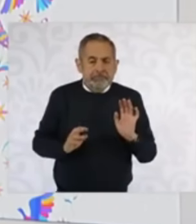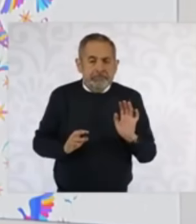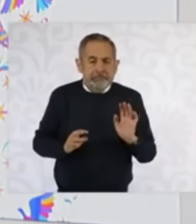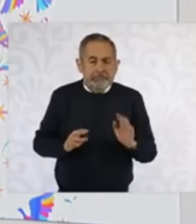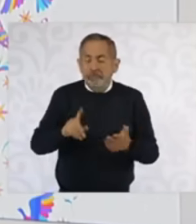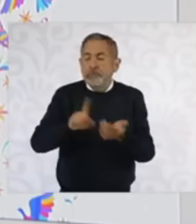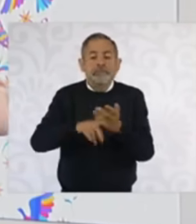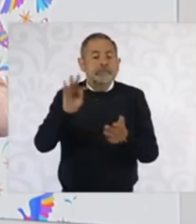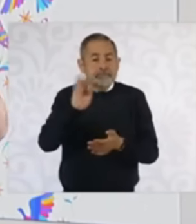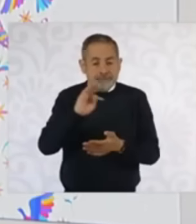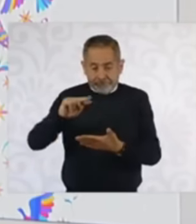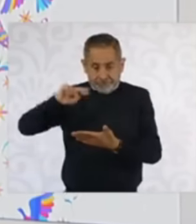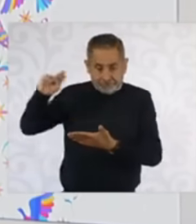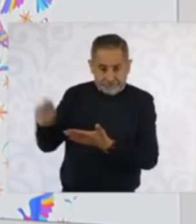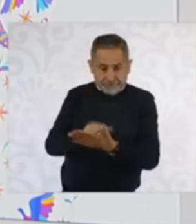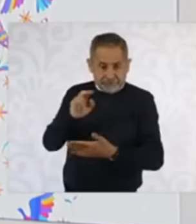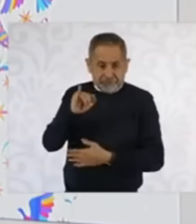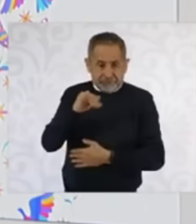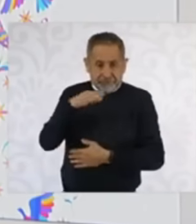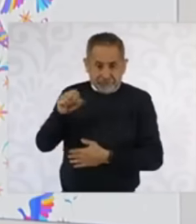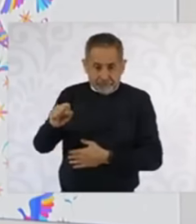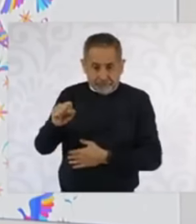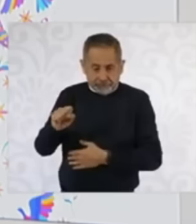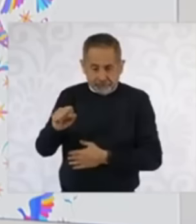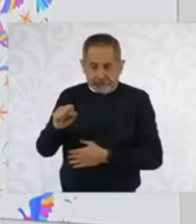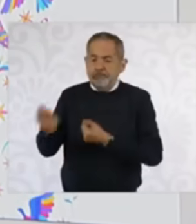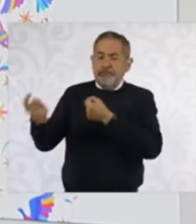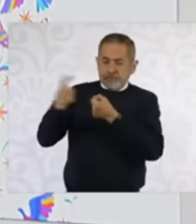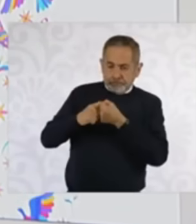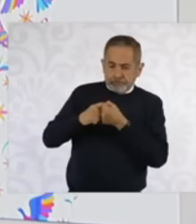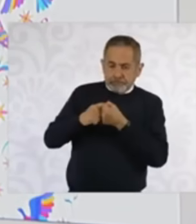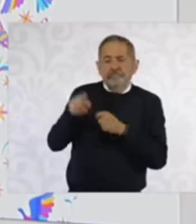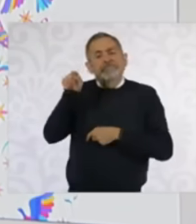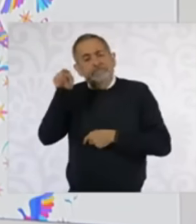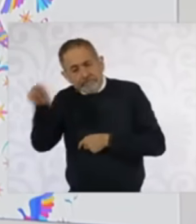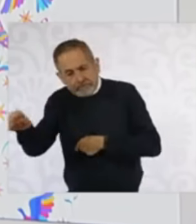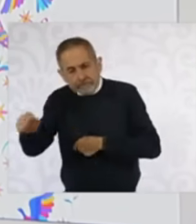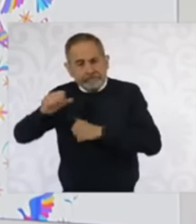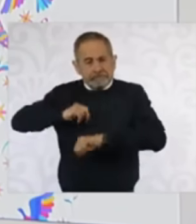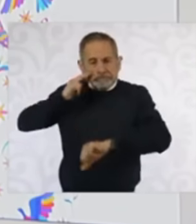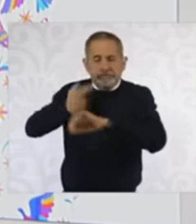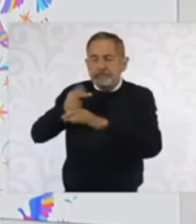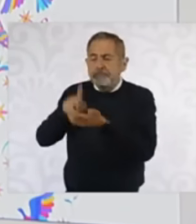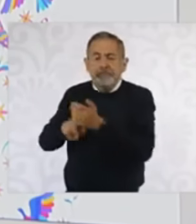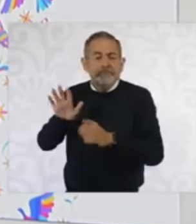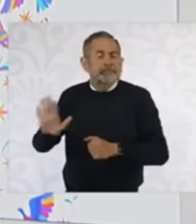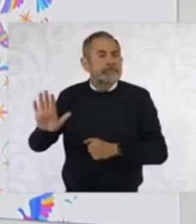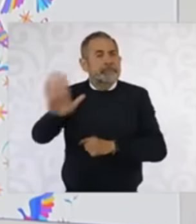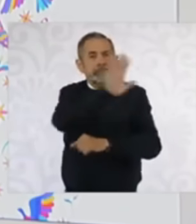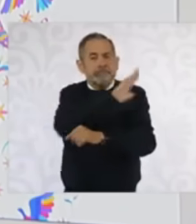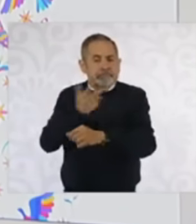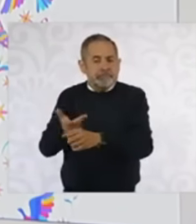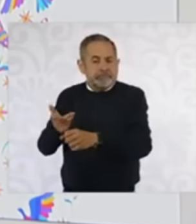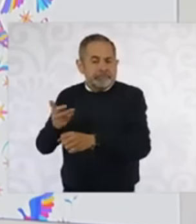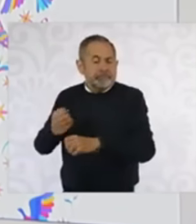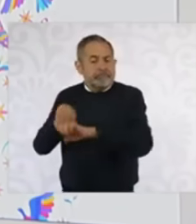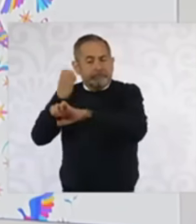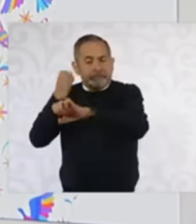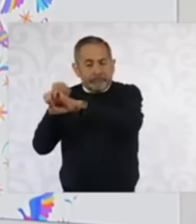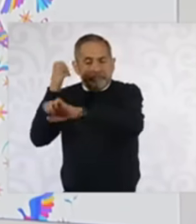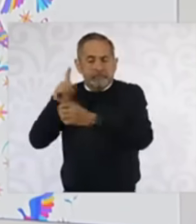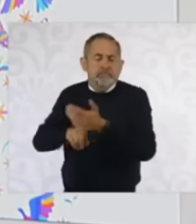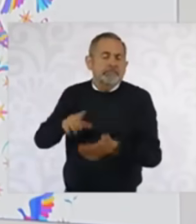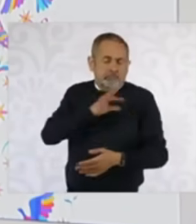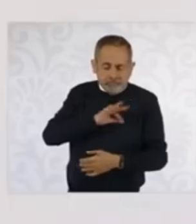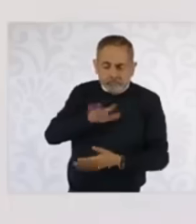haya firmado el inss bienestar se quede esa atribución en los Estados y ahí podemos colaborar y apoyarles para ver qué más